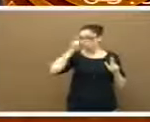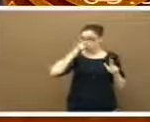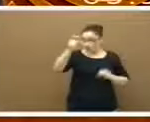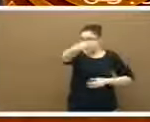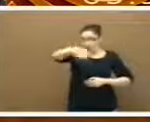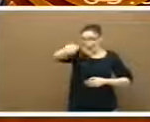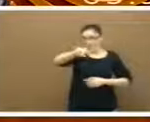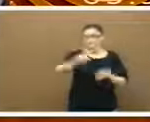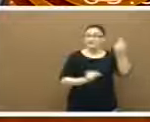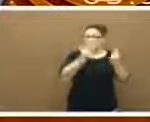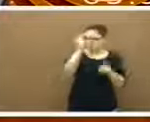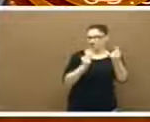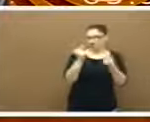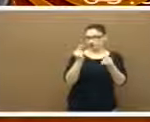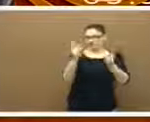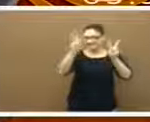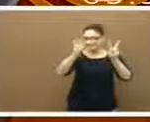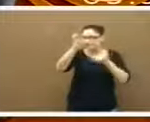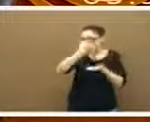presupuesto